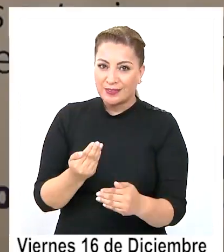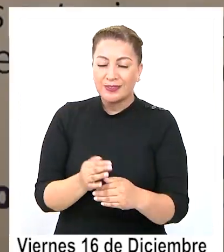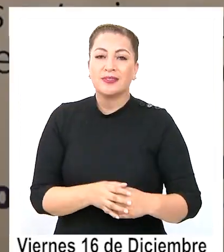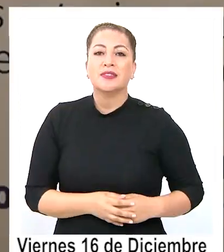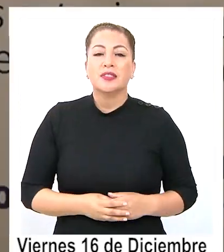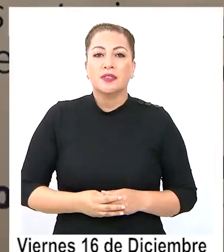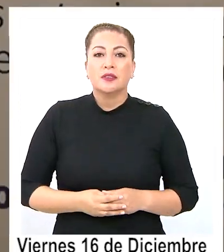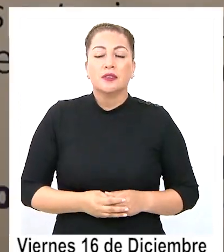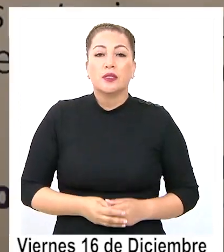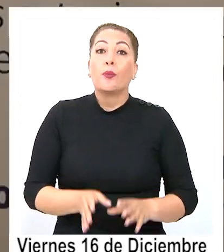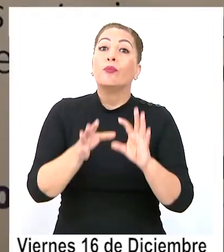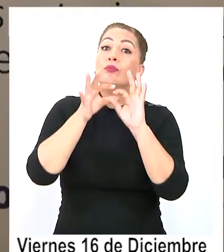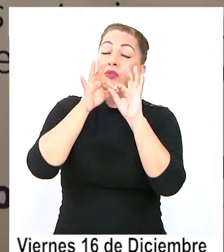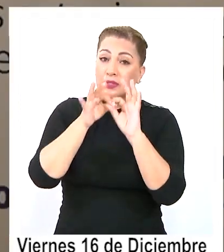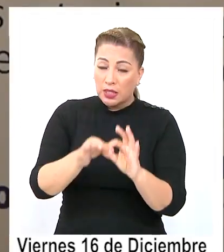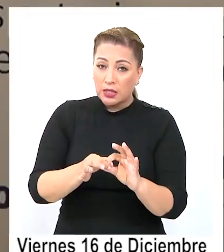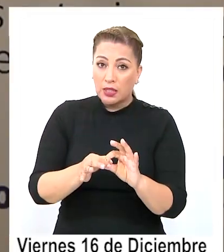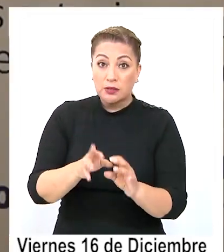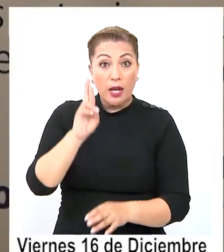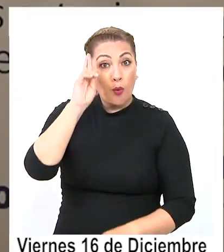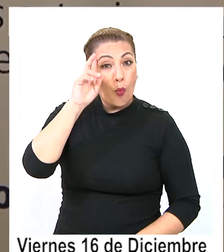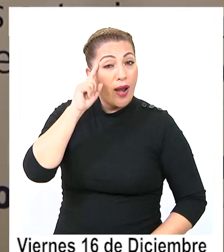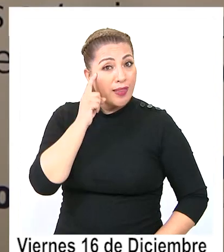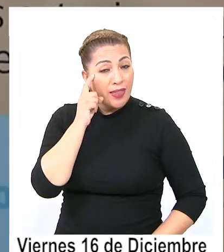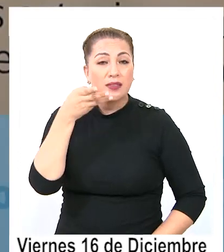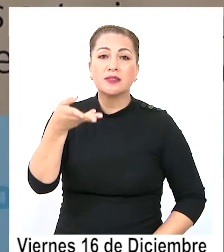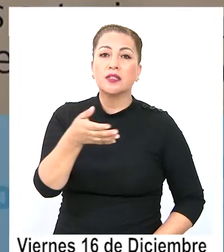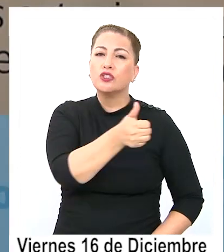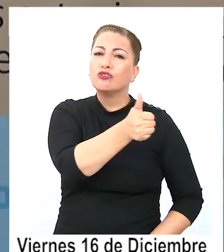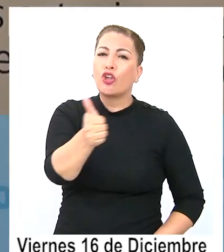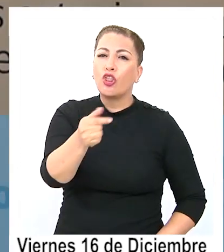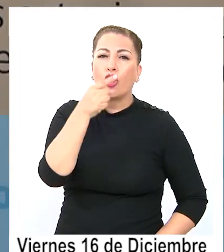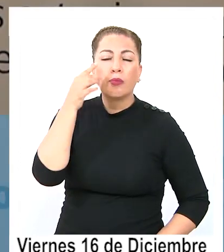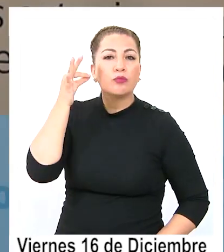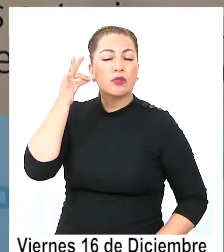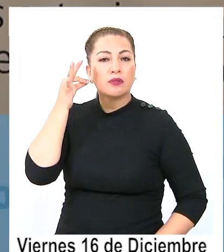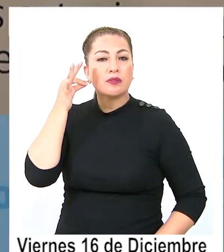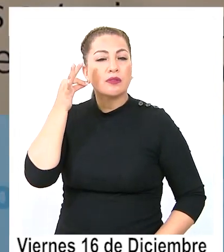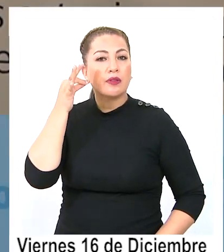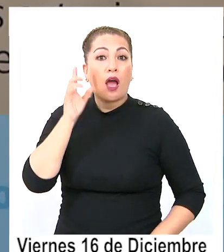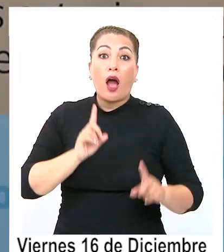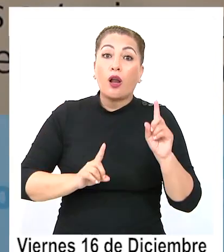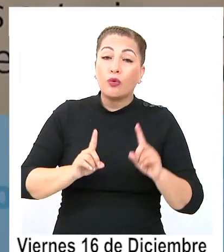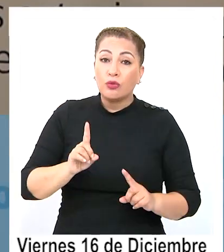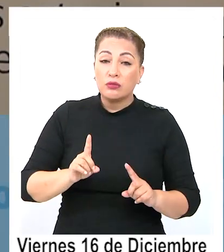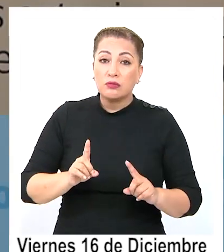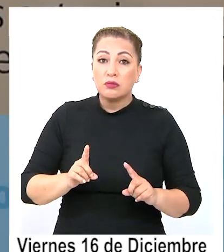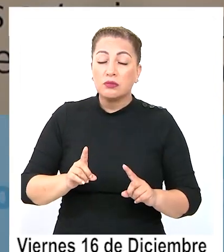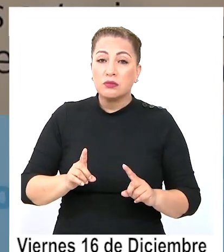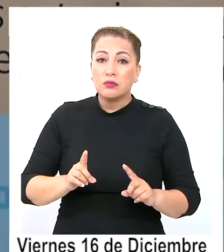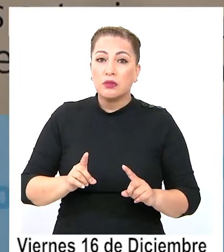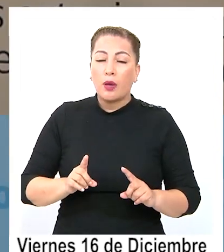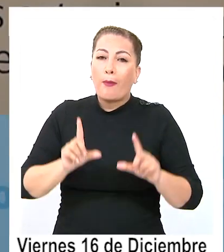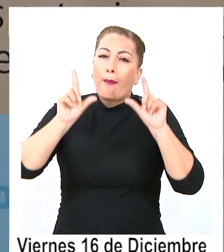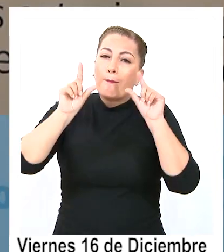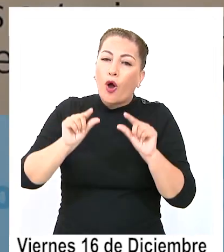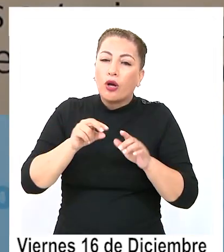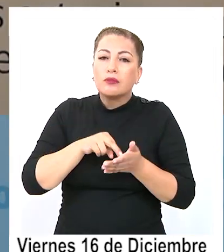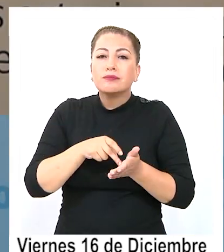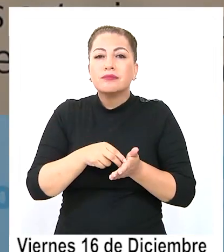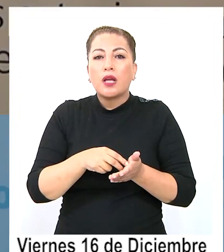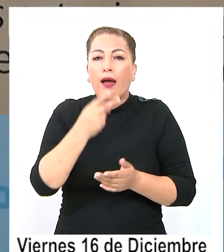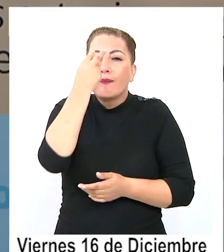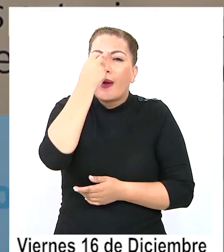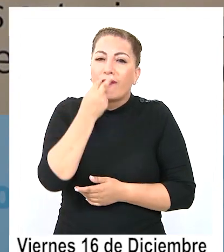Muchas gracias y recordar que todos y todas alguna vez vamos a tener movilidad reducida, vamos a perder